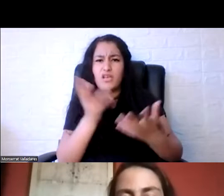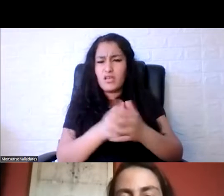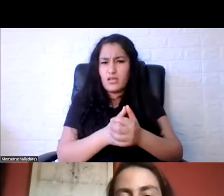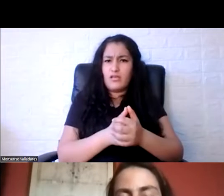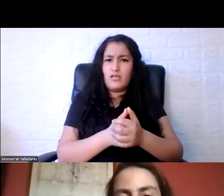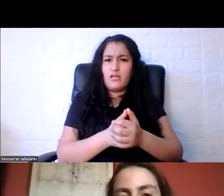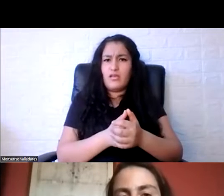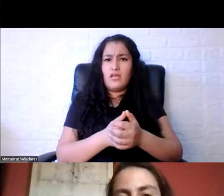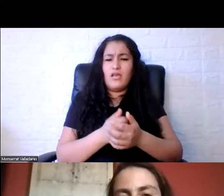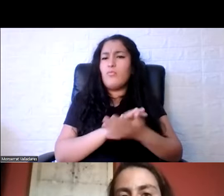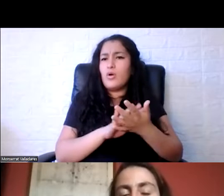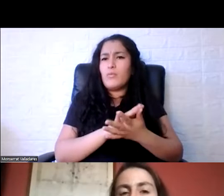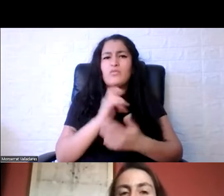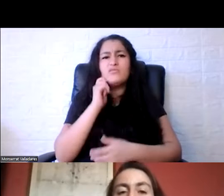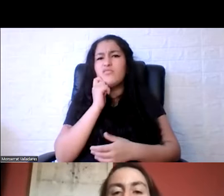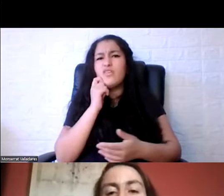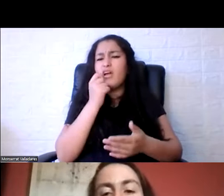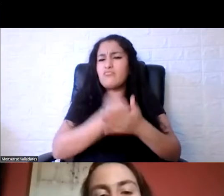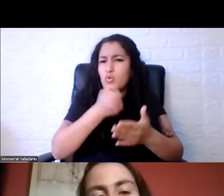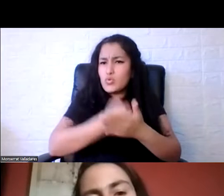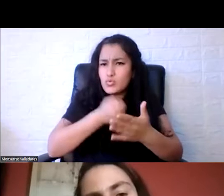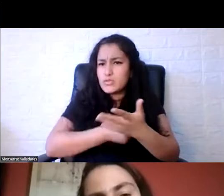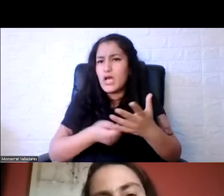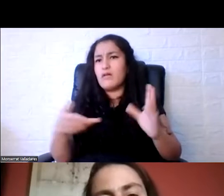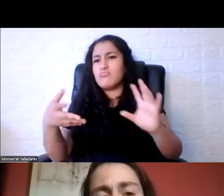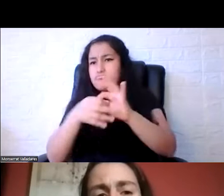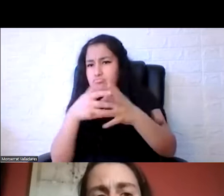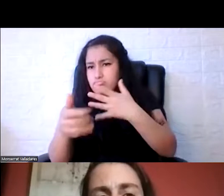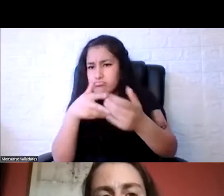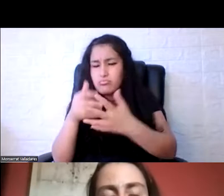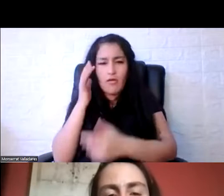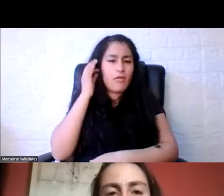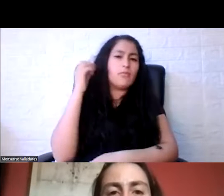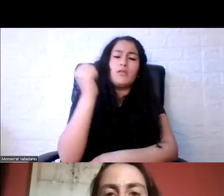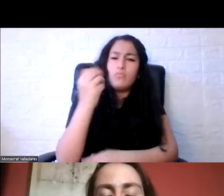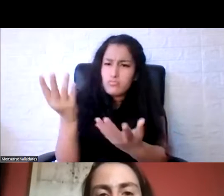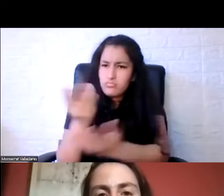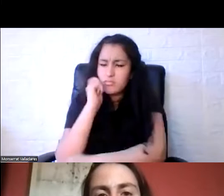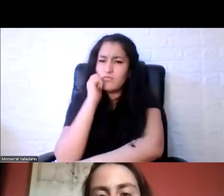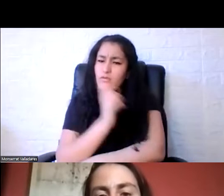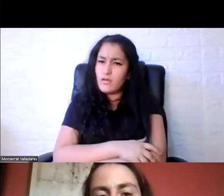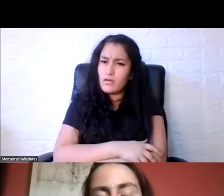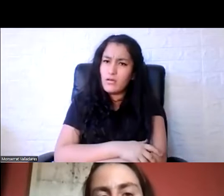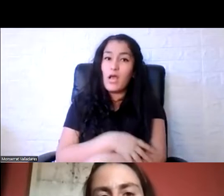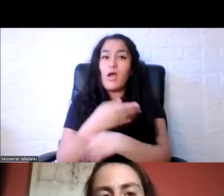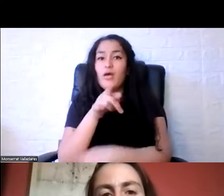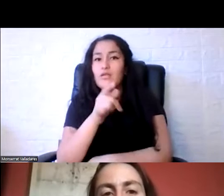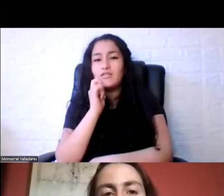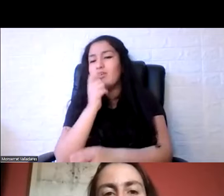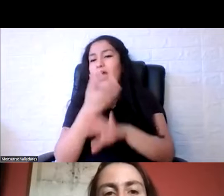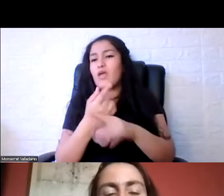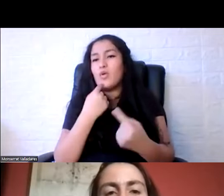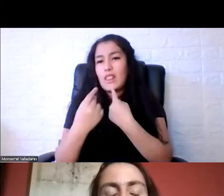vivir como ecofeminista? Y aquí, para ir cerrando, les voy a dejar algunos extractos, ¿no es cierto?, de esta entrevista que les contaba.